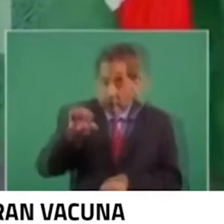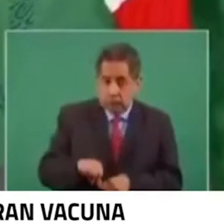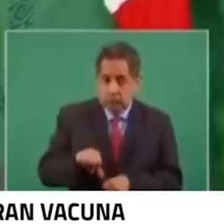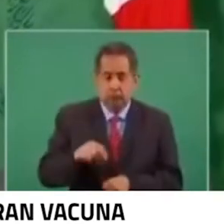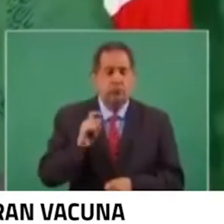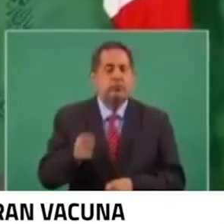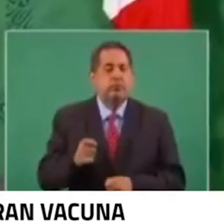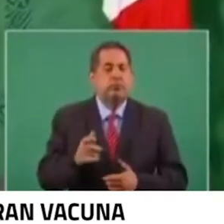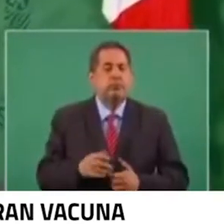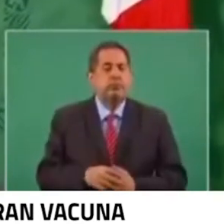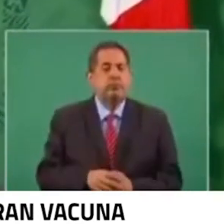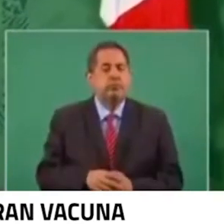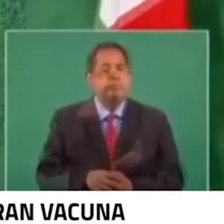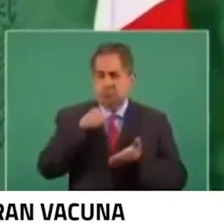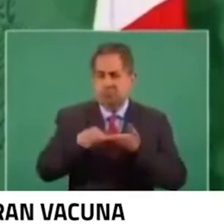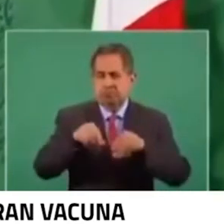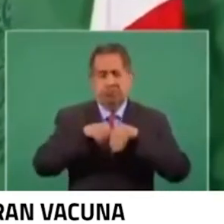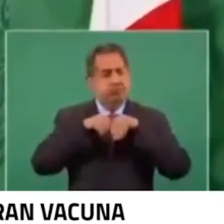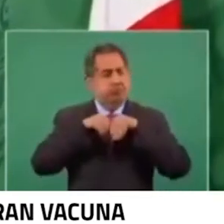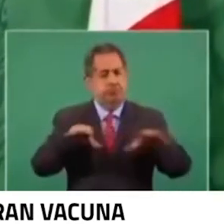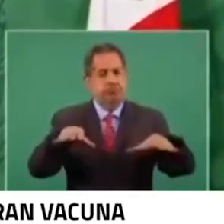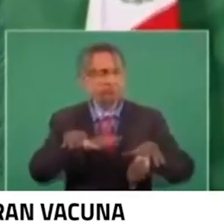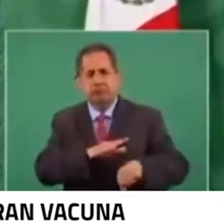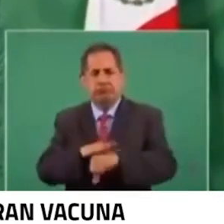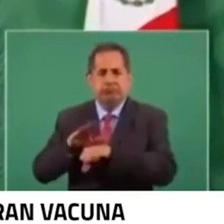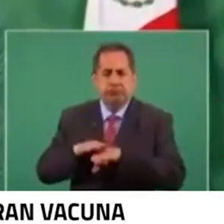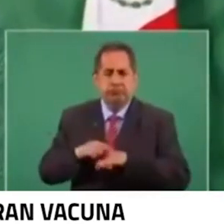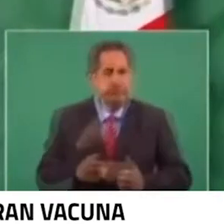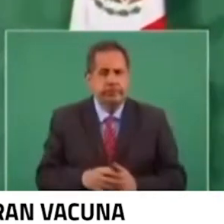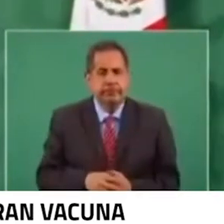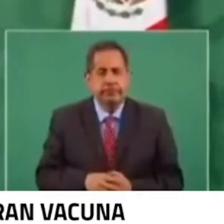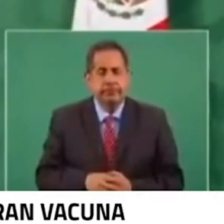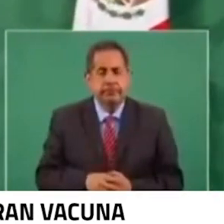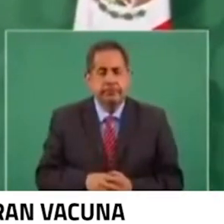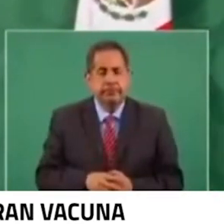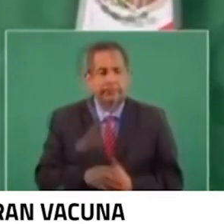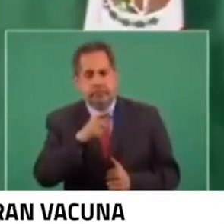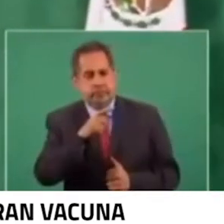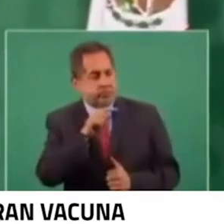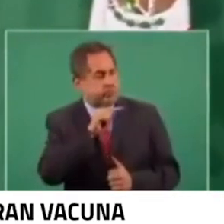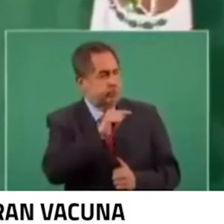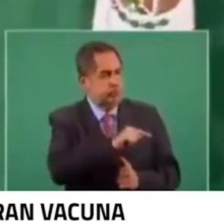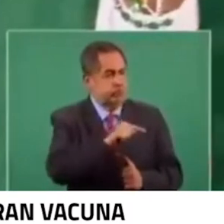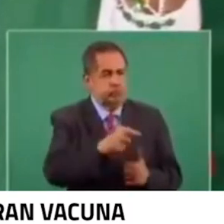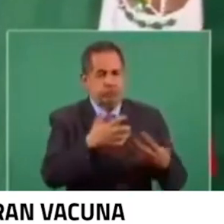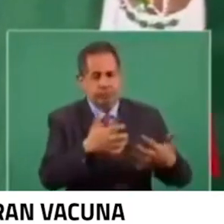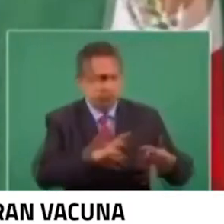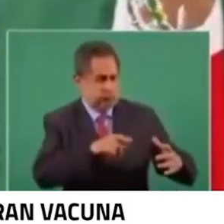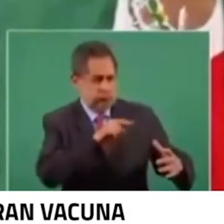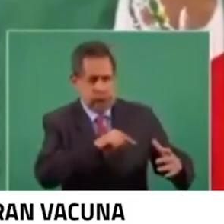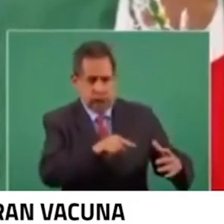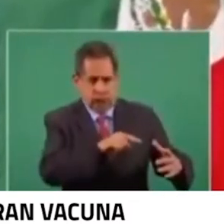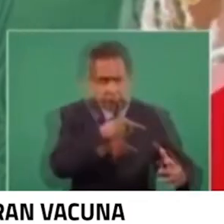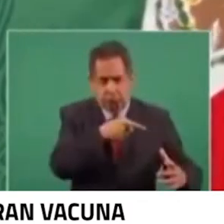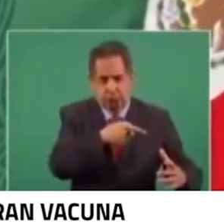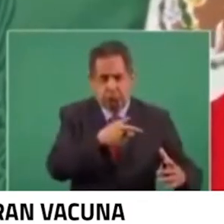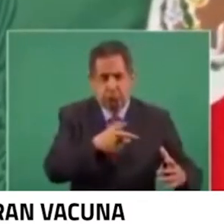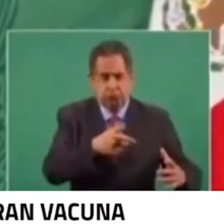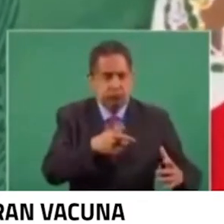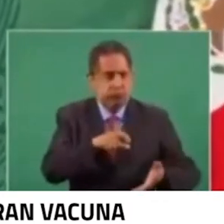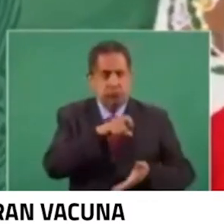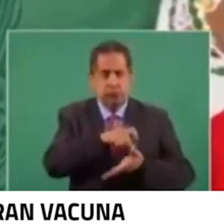emita un comunicado estableciendo de que cualquier empresa, o gobierno local que quiera